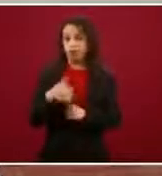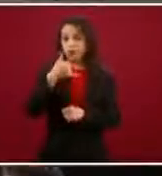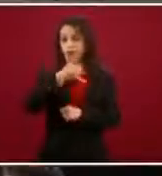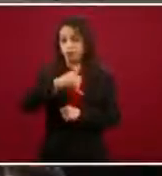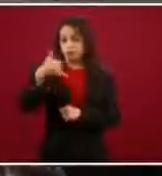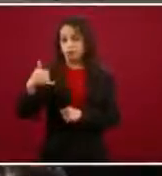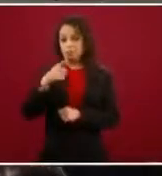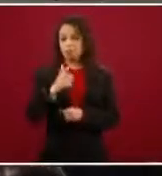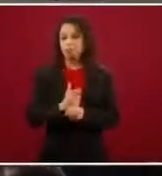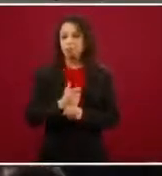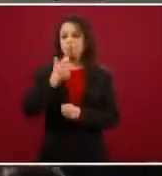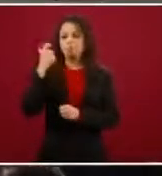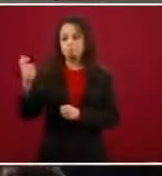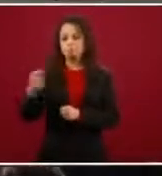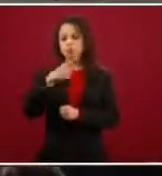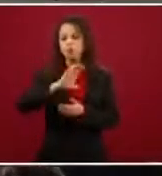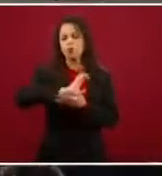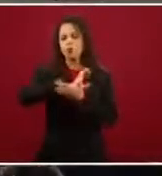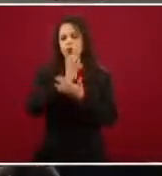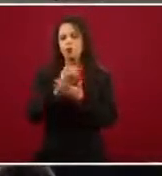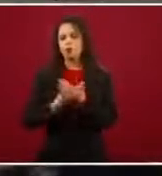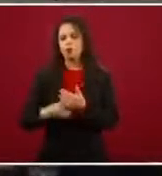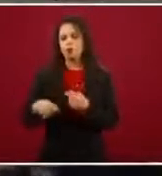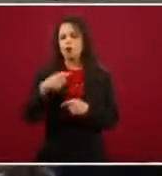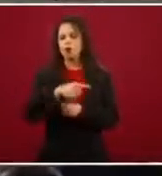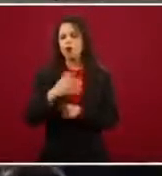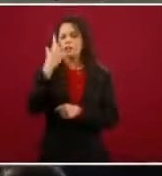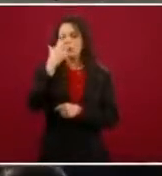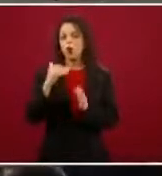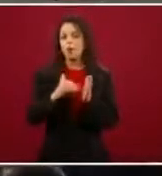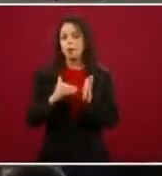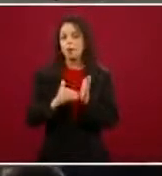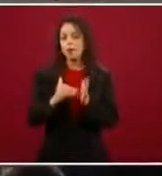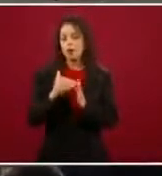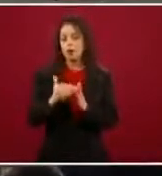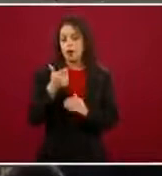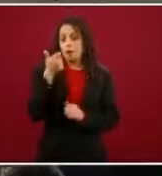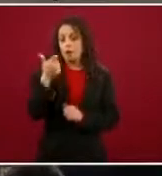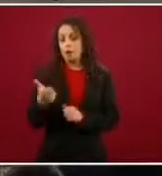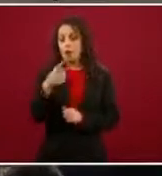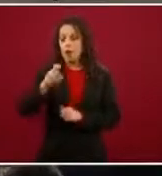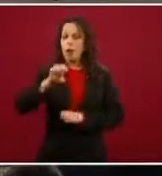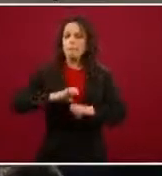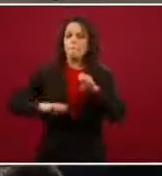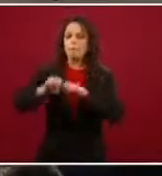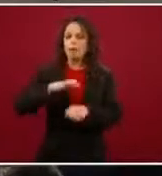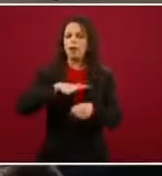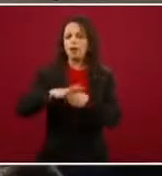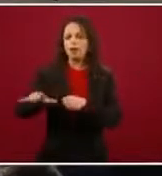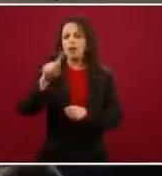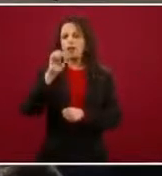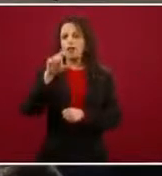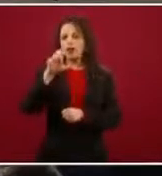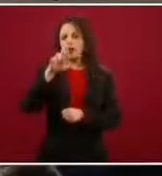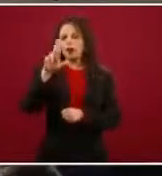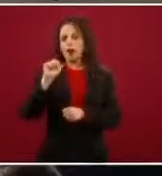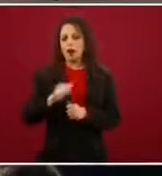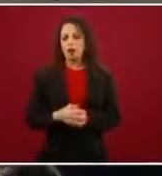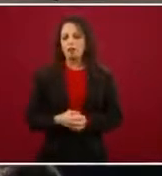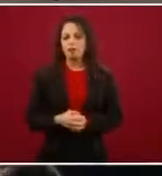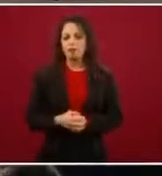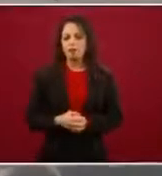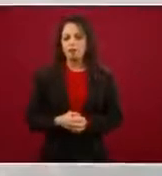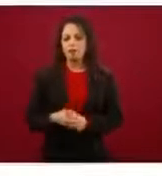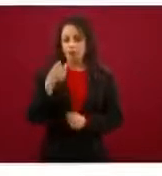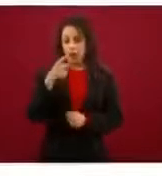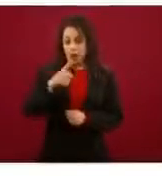la rescisión de un contrato por 5.000 millones de pesos a una empresa de nombre Telra. A partir de